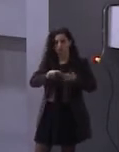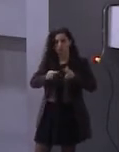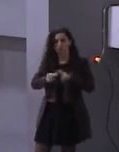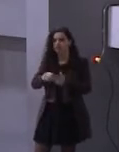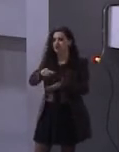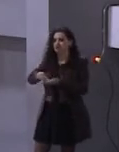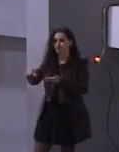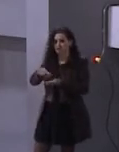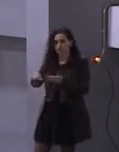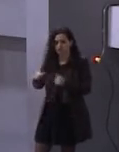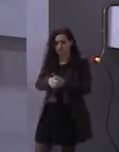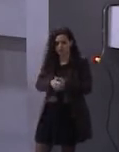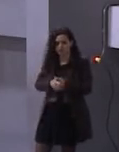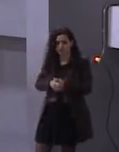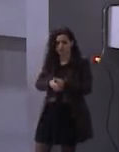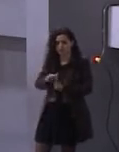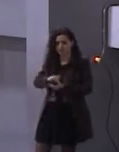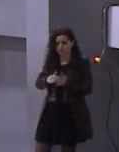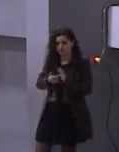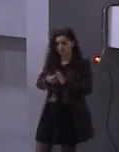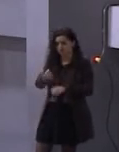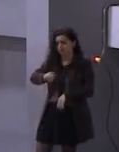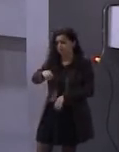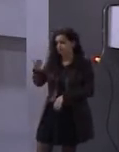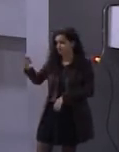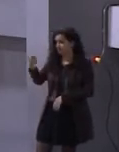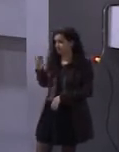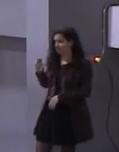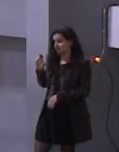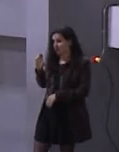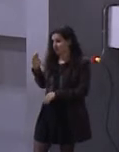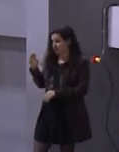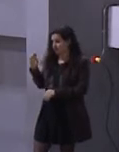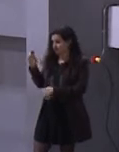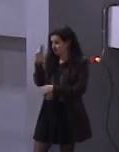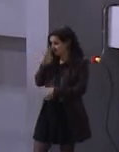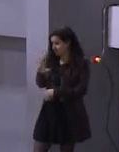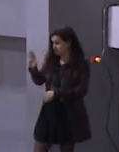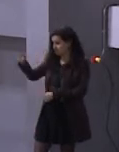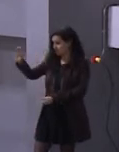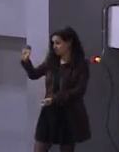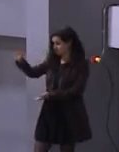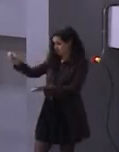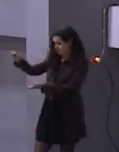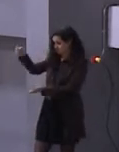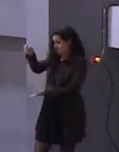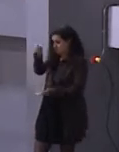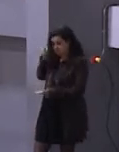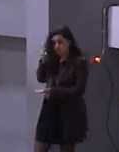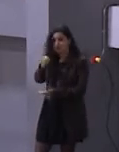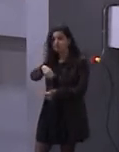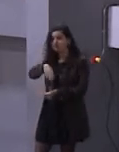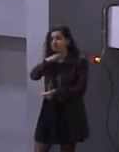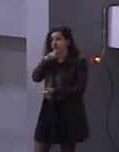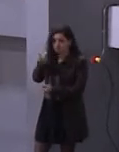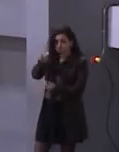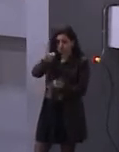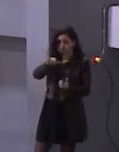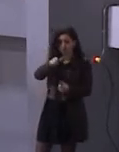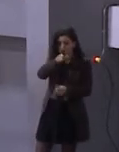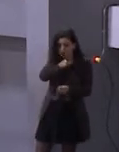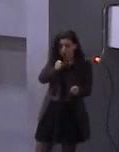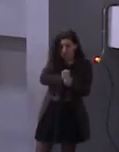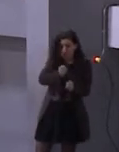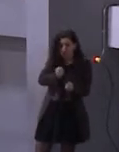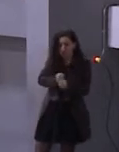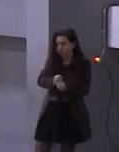decir, que nosotros ni siquiera con lo que recibimos de la Nación alcanzamos a cubrir los gastos de personal. No